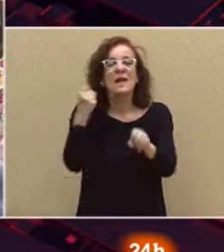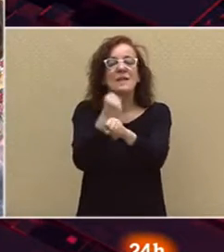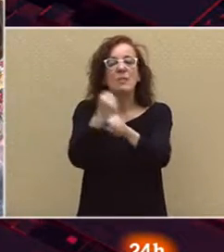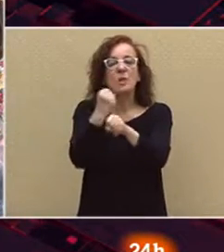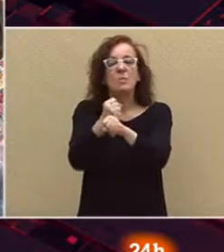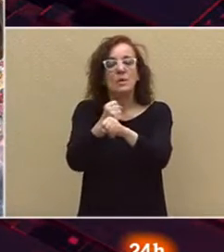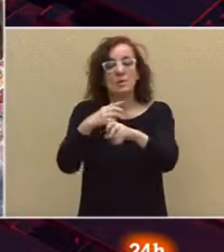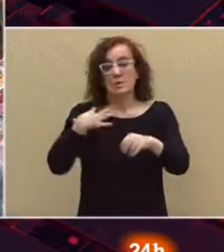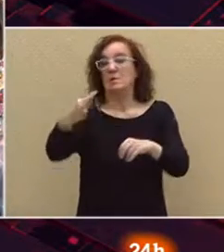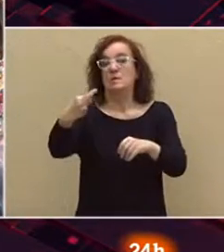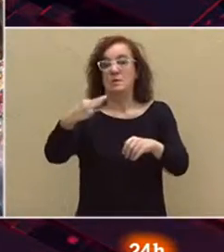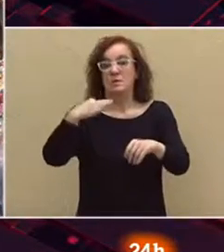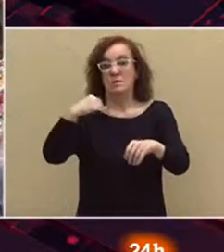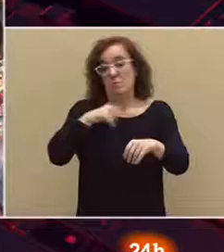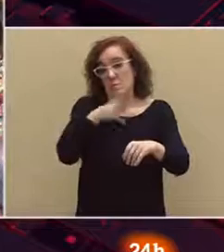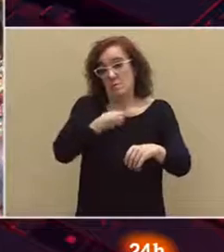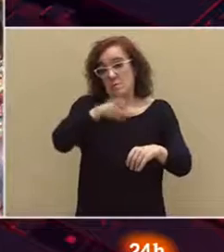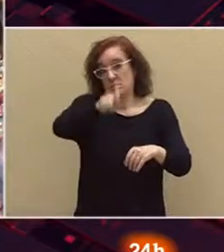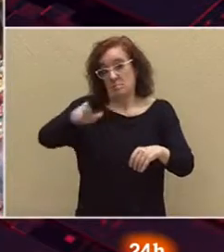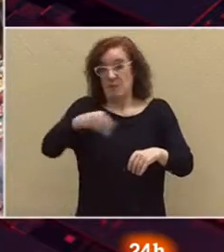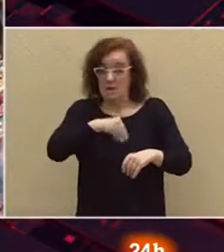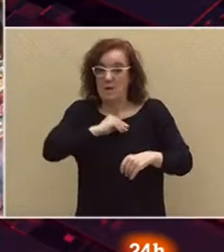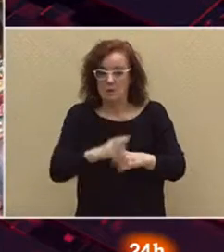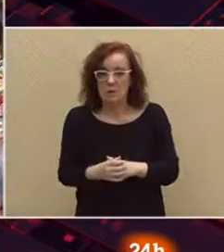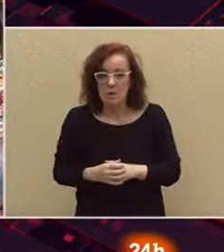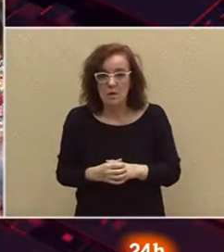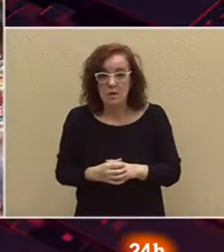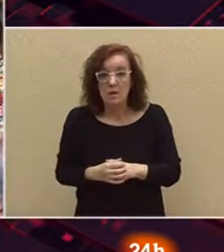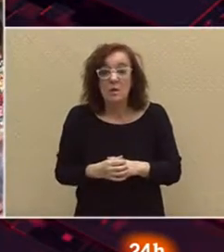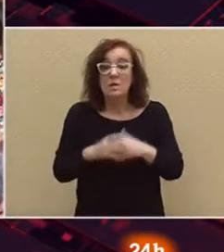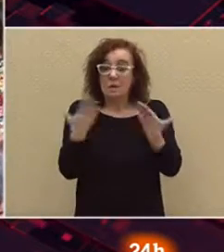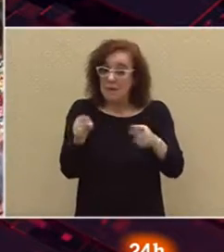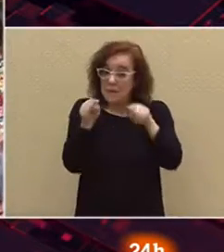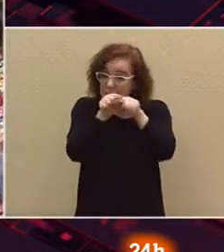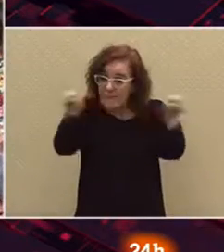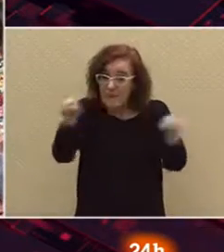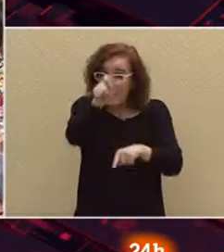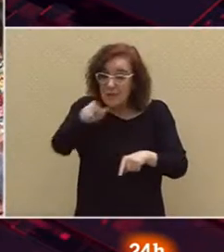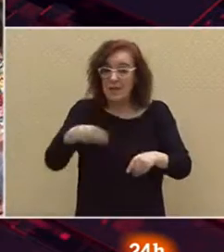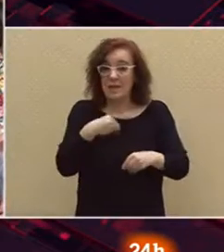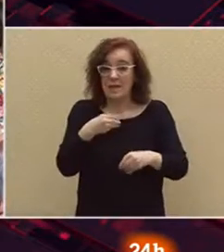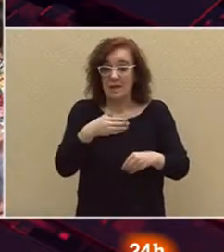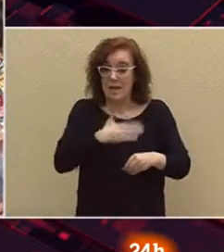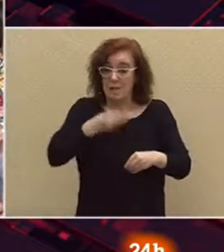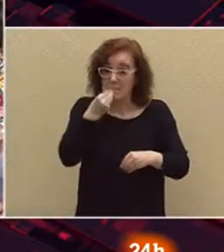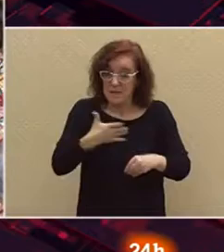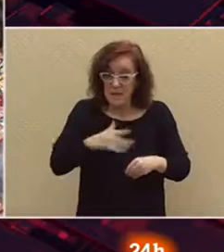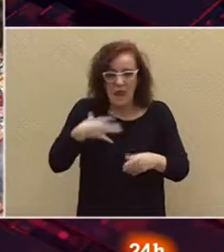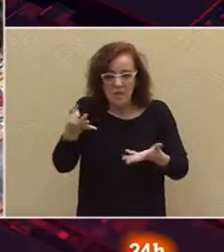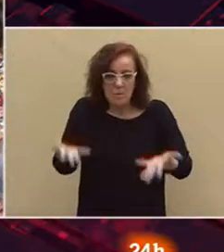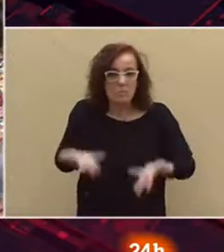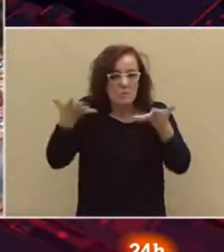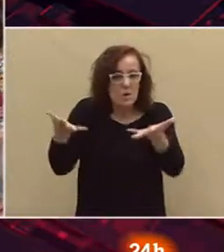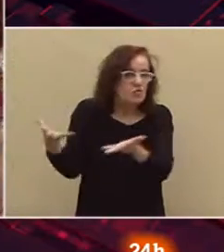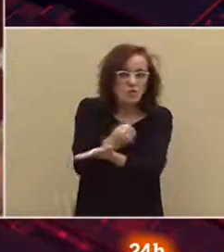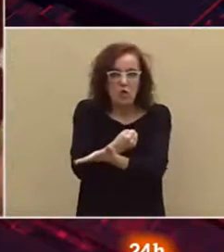elegidos por los españoles. Pues es a ellos, a su bienestar, a los que nos debemos todos nosotros.